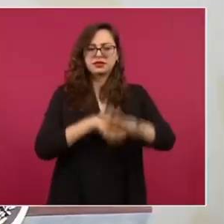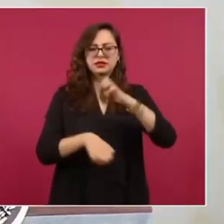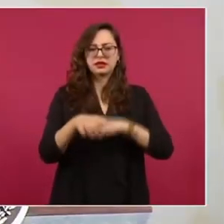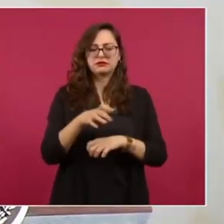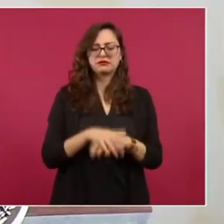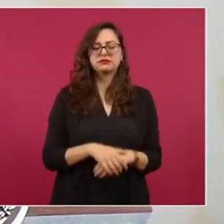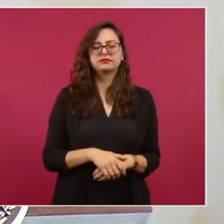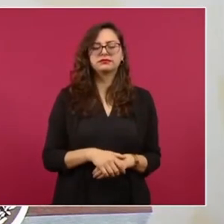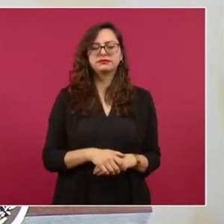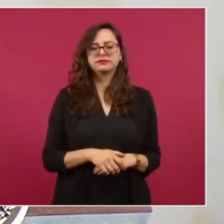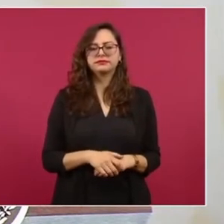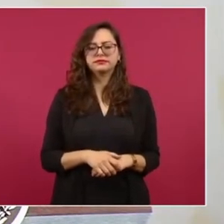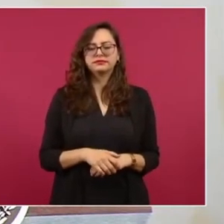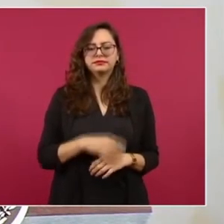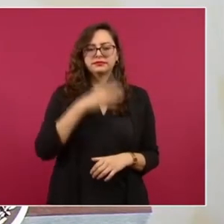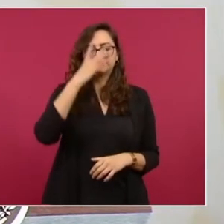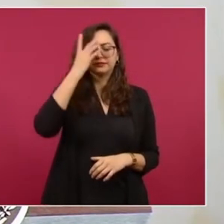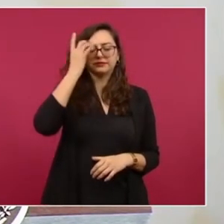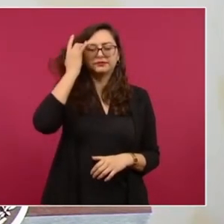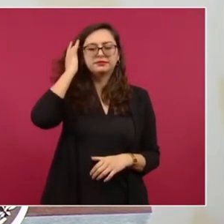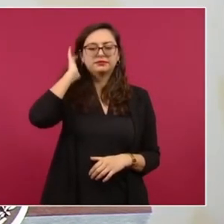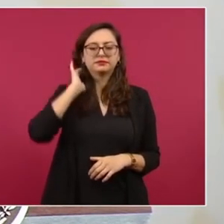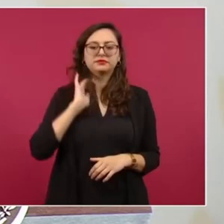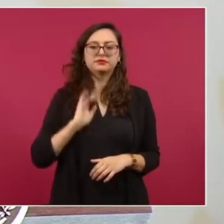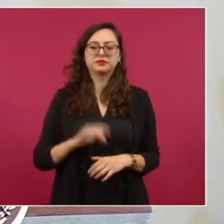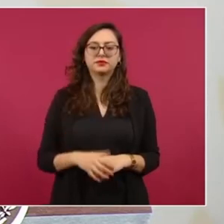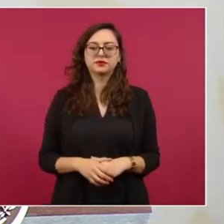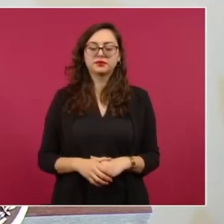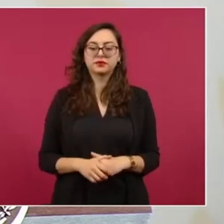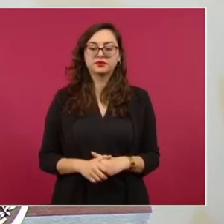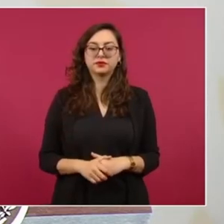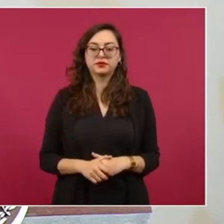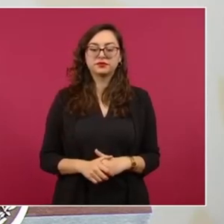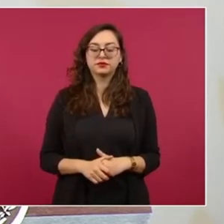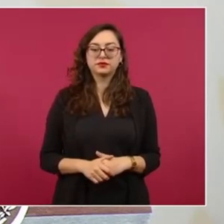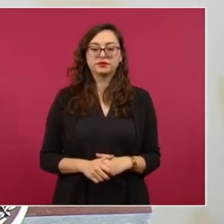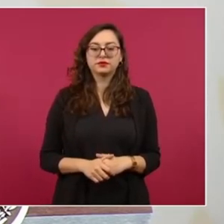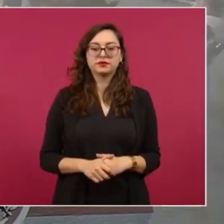otra empresa que no es.